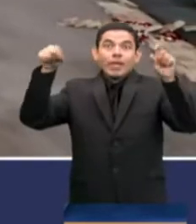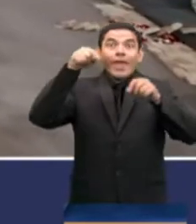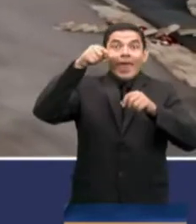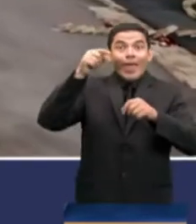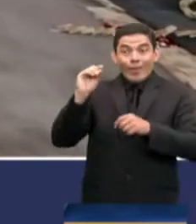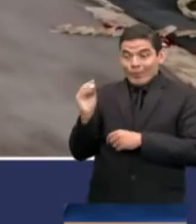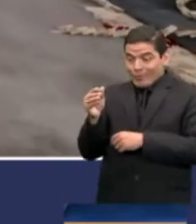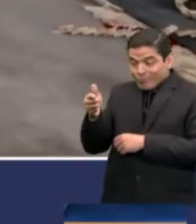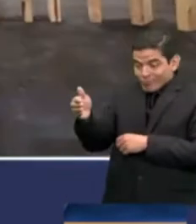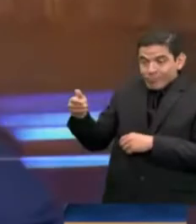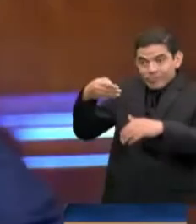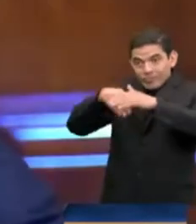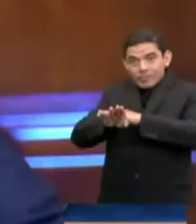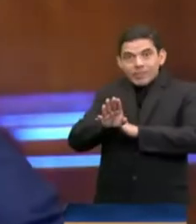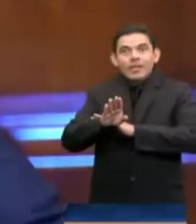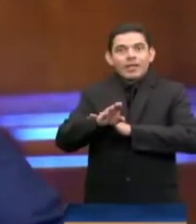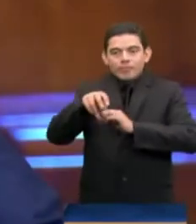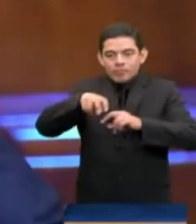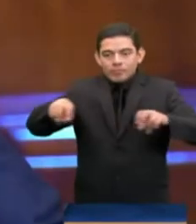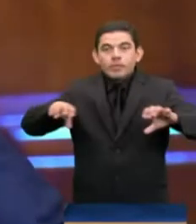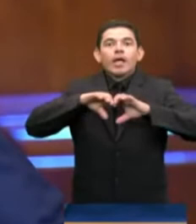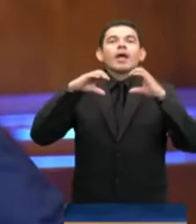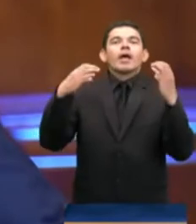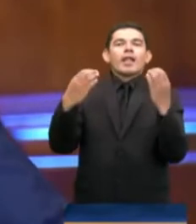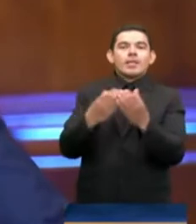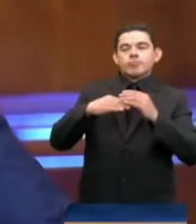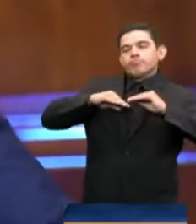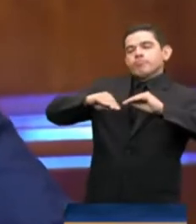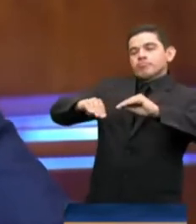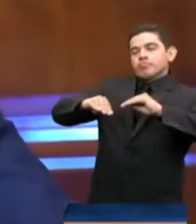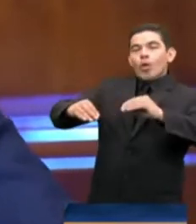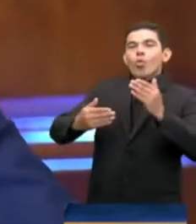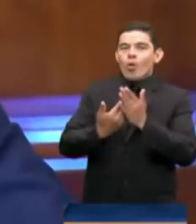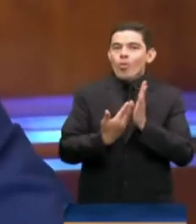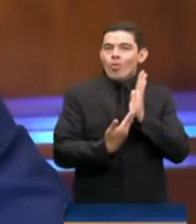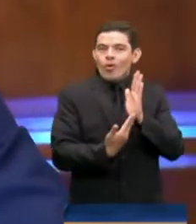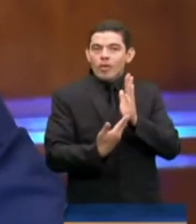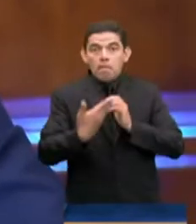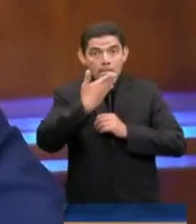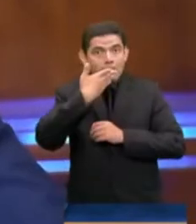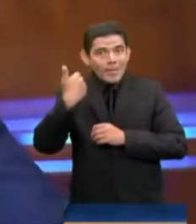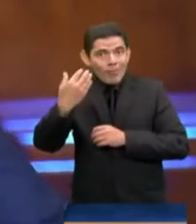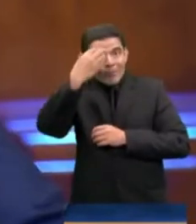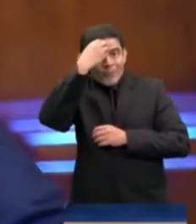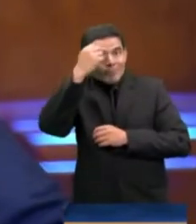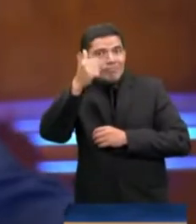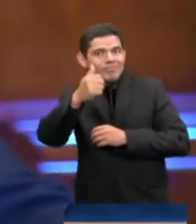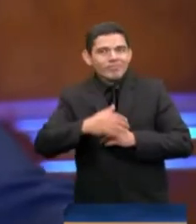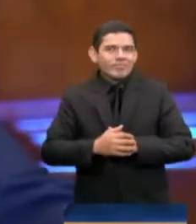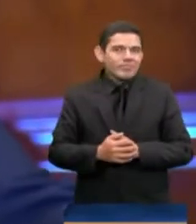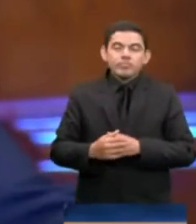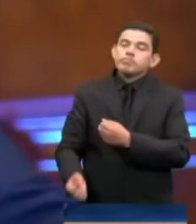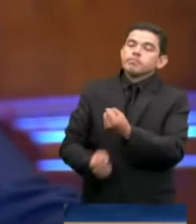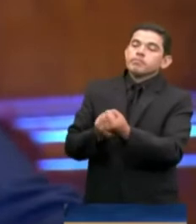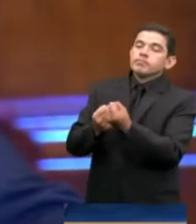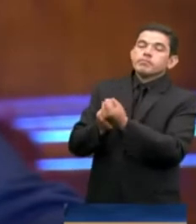Anthony tiene clases con este nuevo modelo que mejora la calidad de la educación y